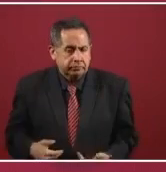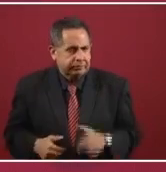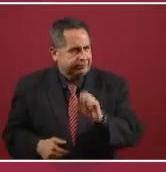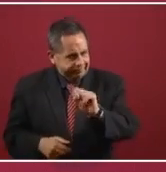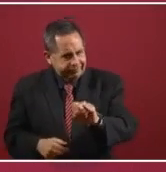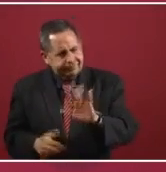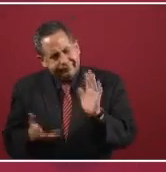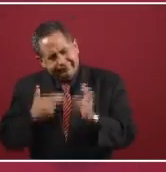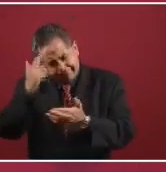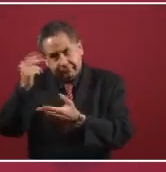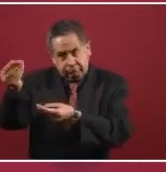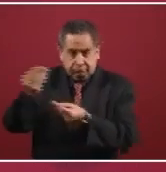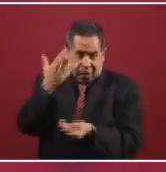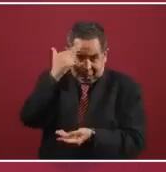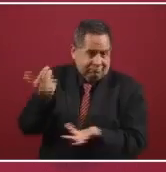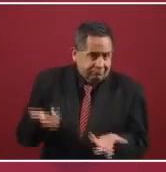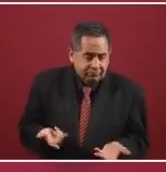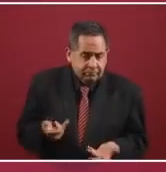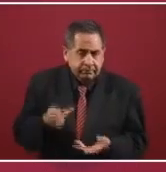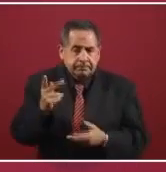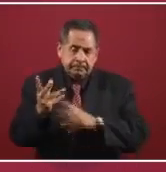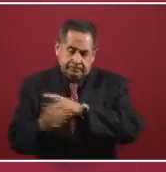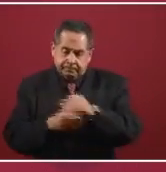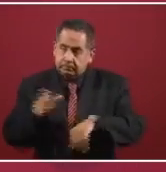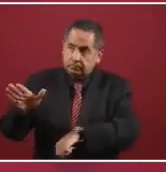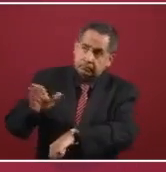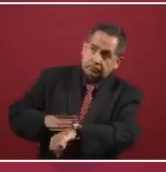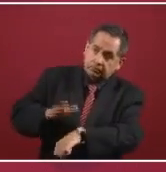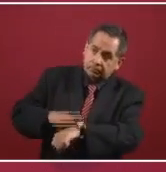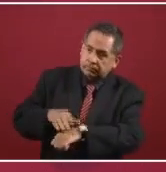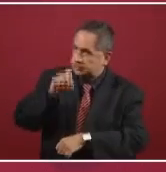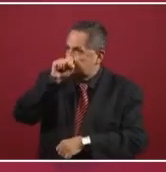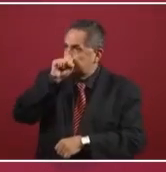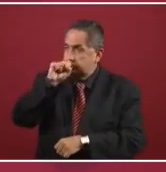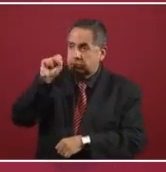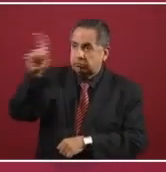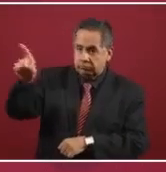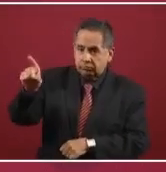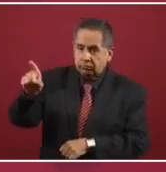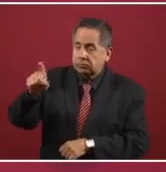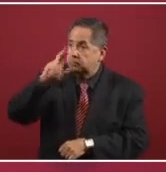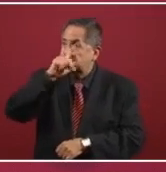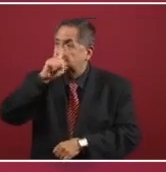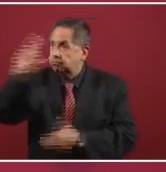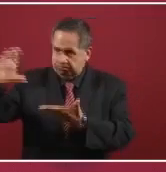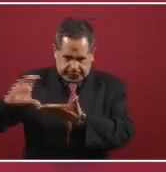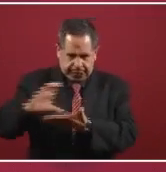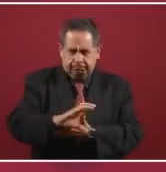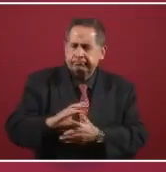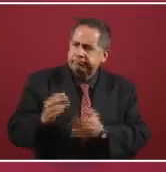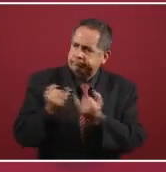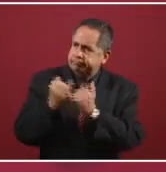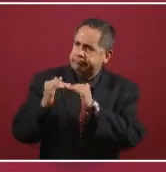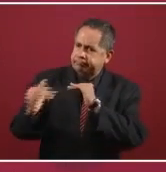a la Unión Europea, bueno, que tu preocupación sea de la misma magnitud que tu inversión en Centroamérica.